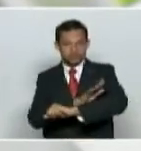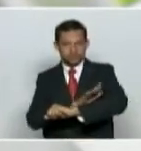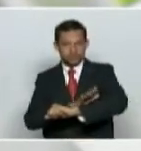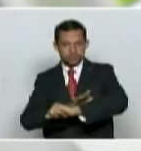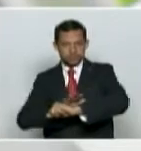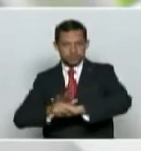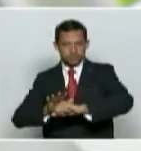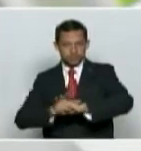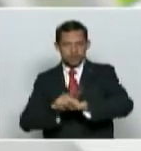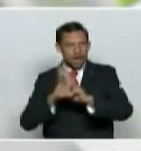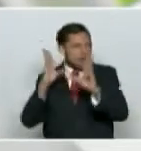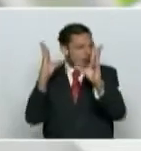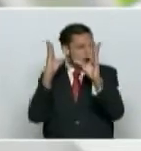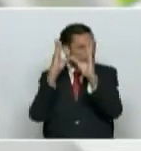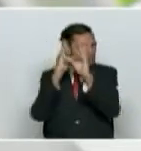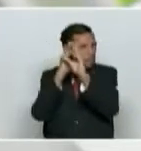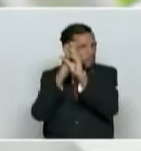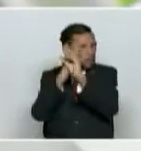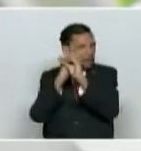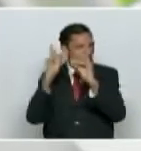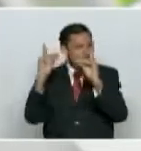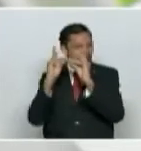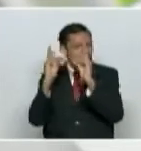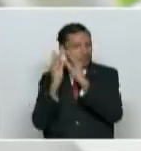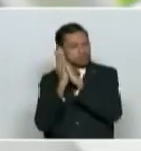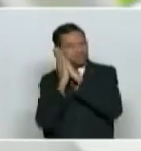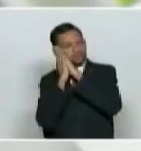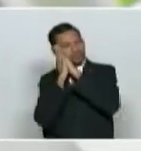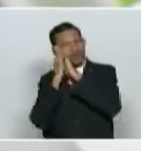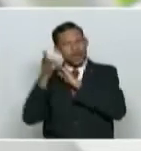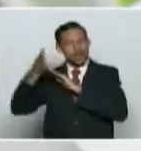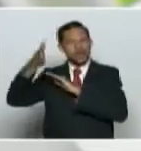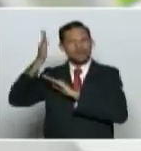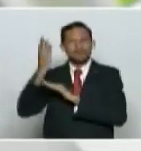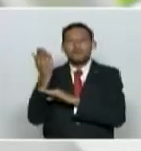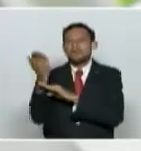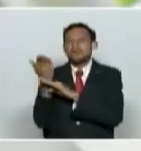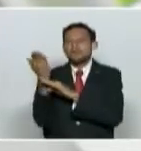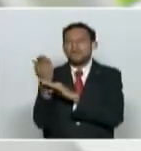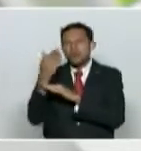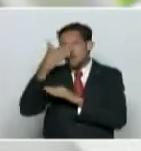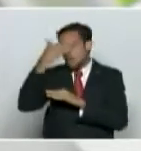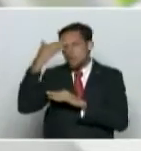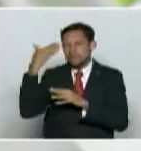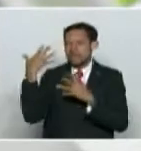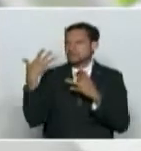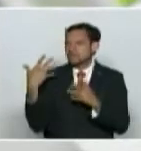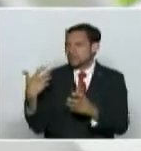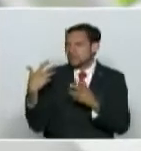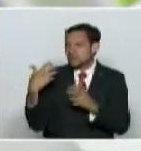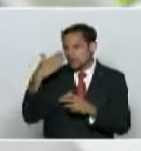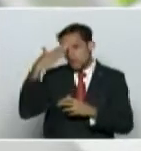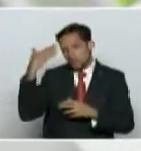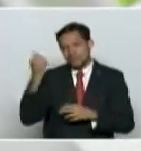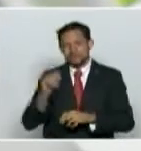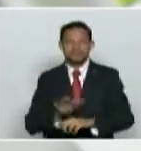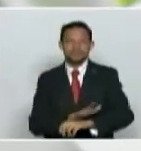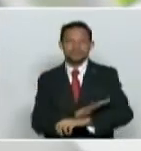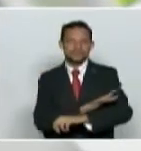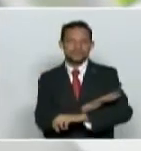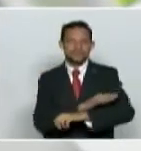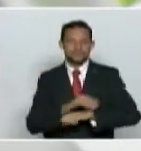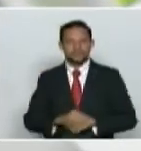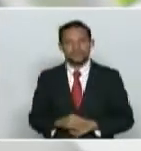me acuesto, a Dios le pido olvidarte. Fue